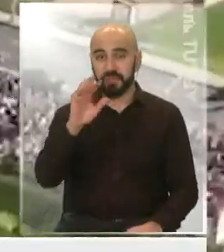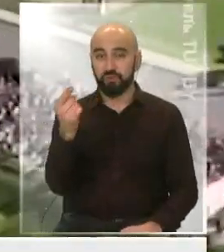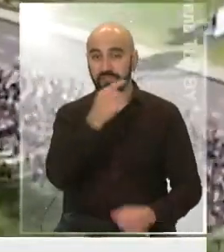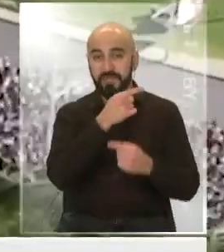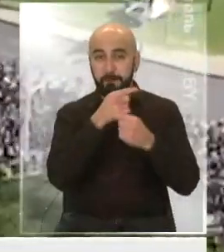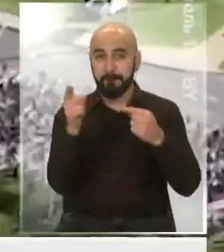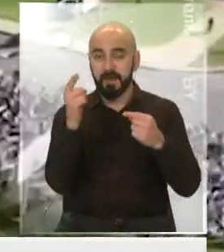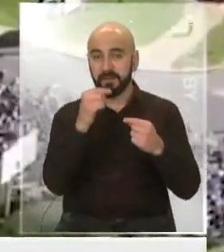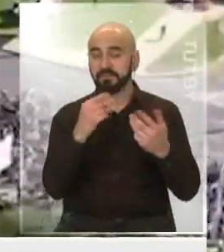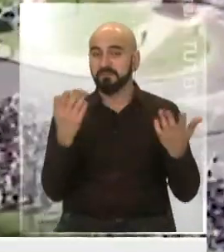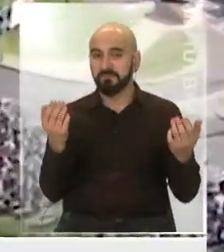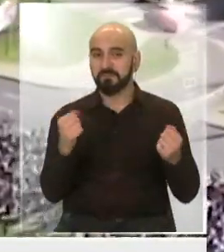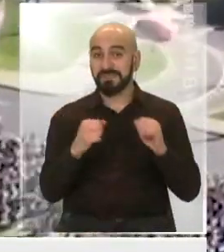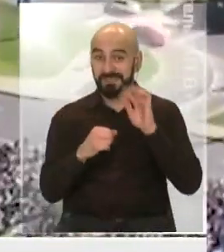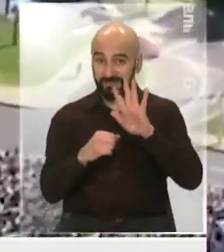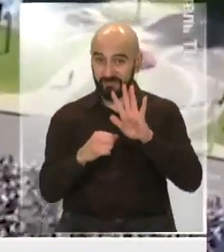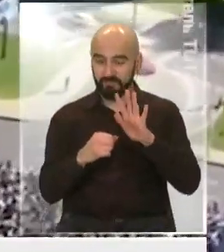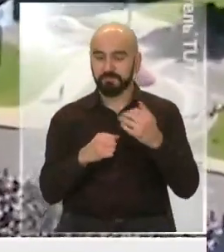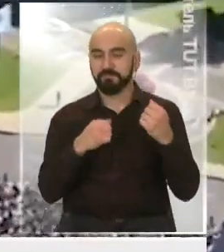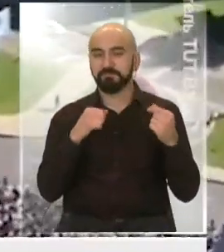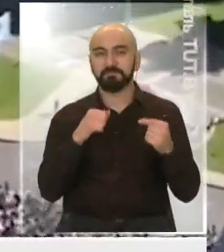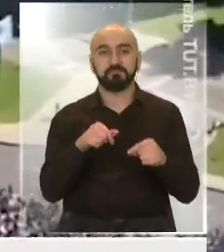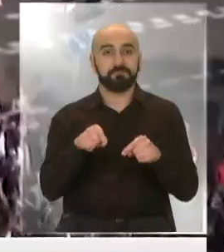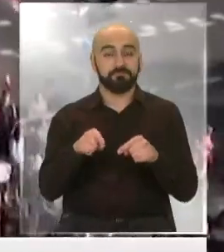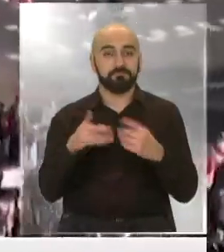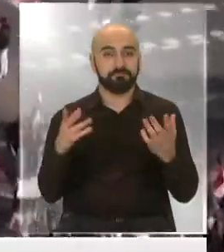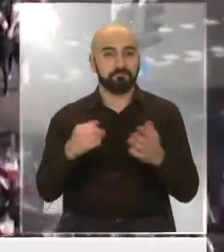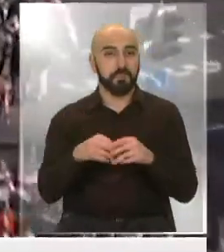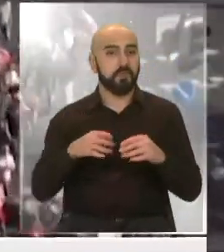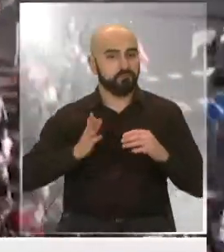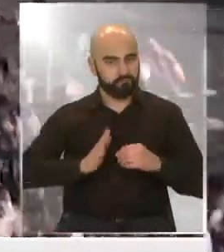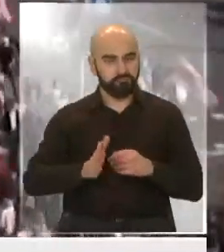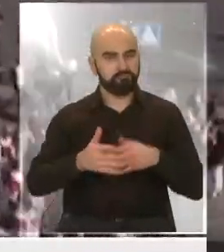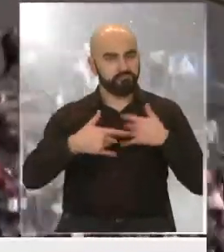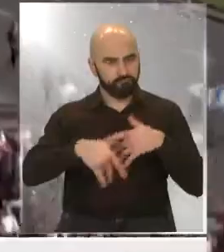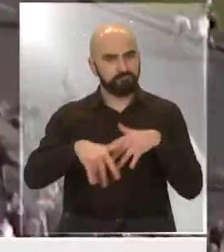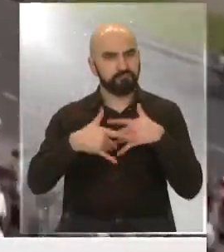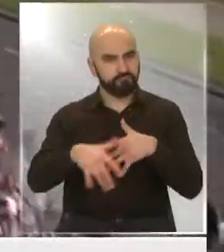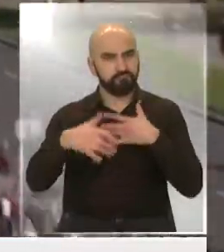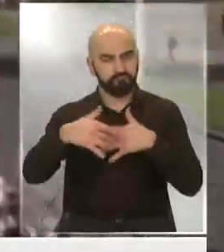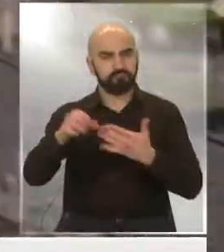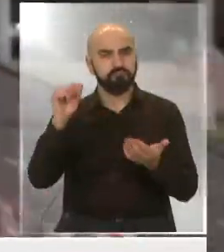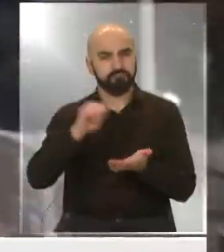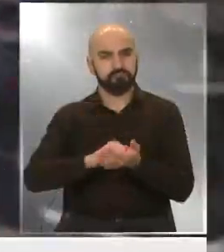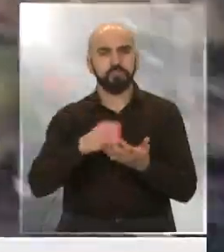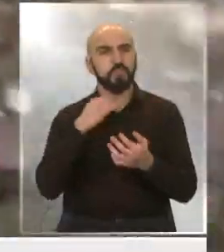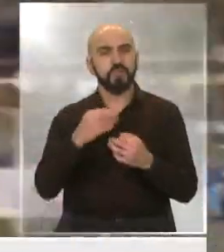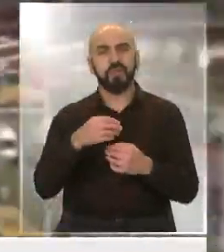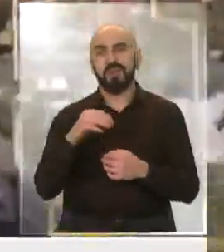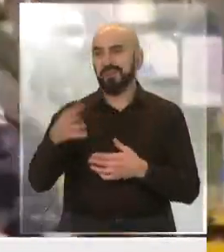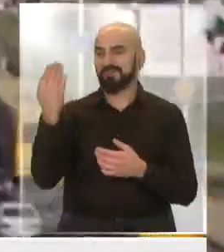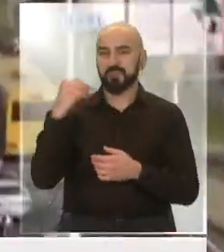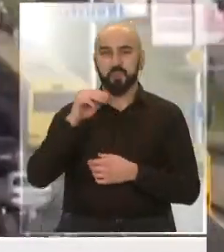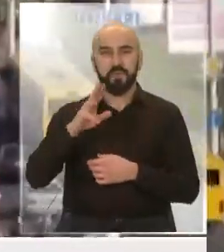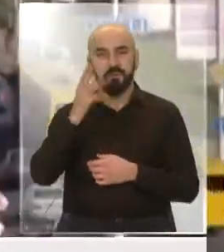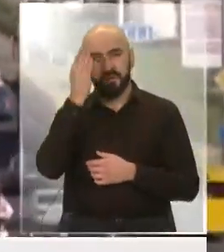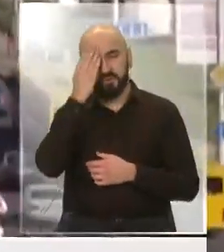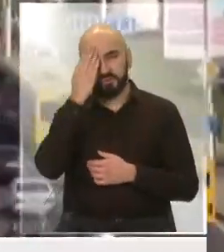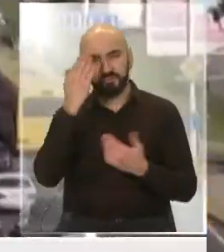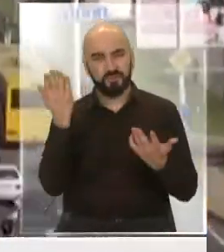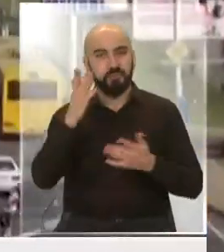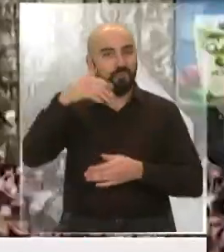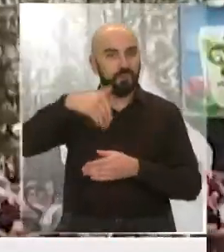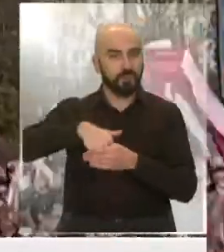movimiento que, como vemos, no ha perdido fuerza desde las cuestionadas elecciones del 9 de agosto que le valieron a